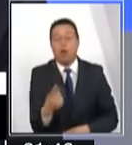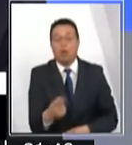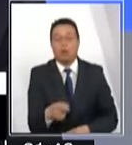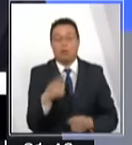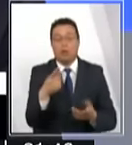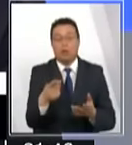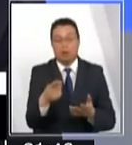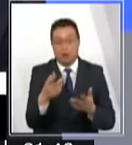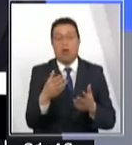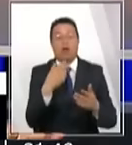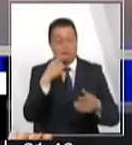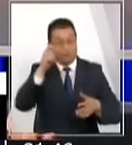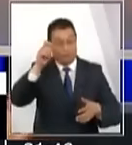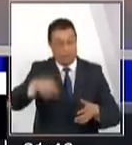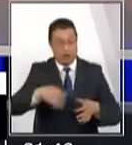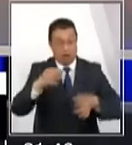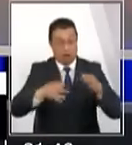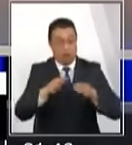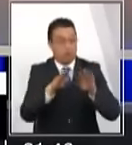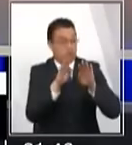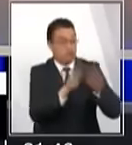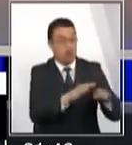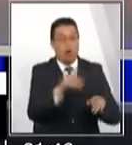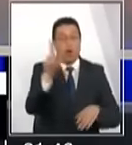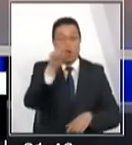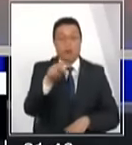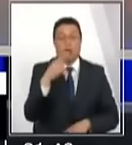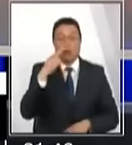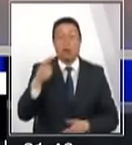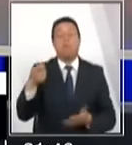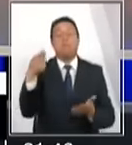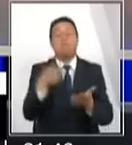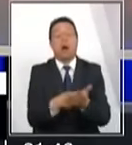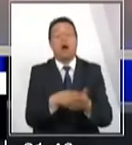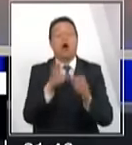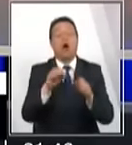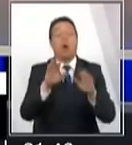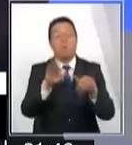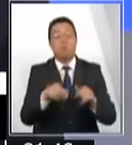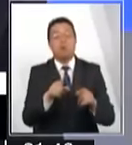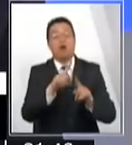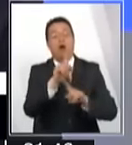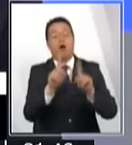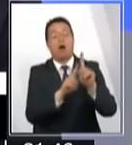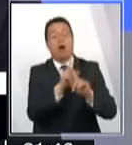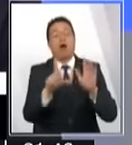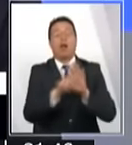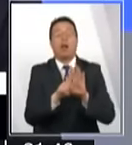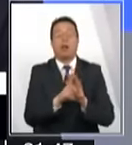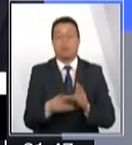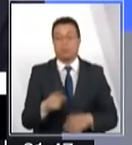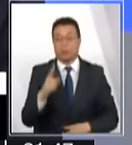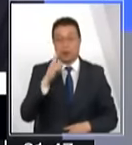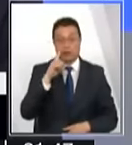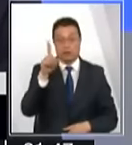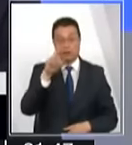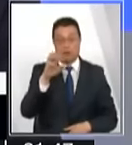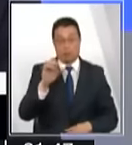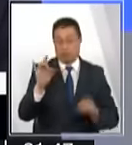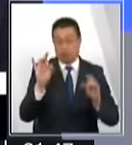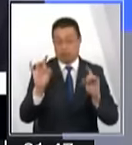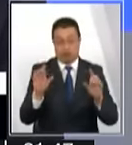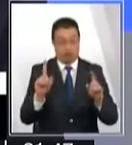fallo de los tribunales que le da la razón impuestos internos van a pagar o van a seguir con acciones legales no cada cada isapre va a tener que tomar su propia